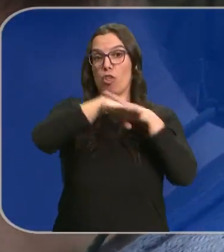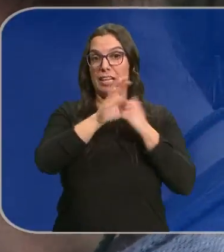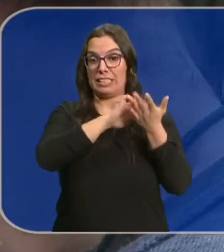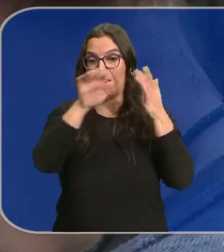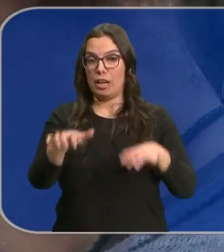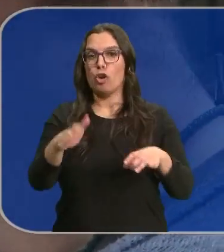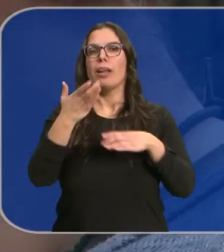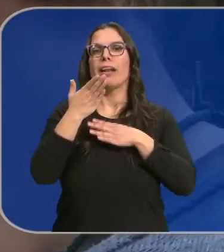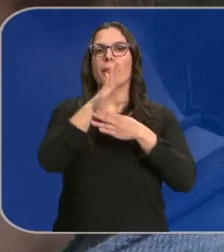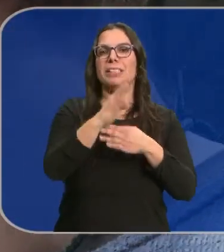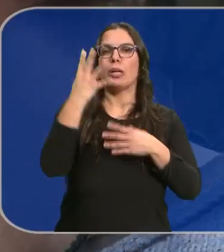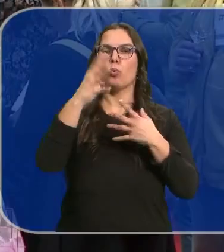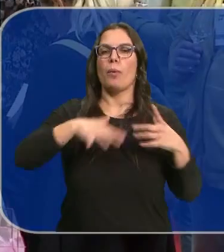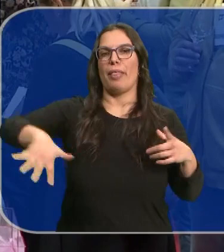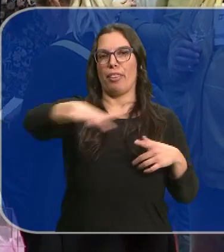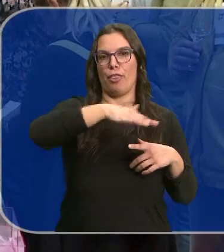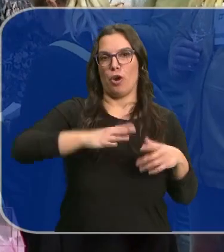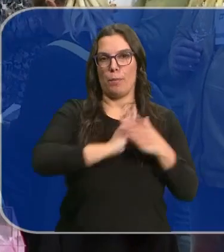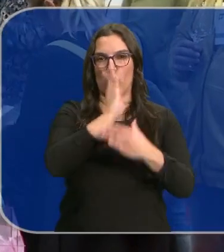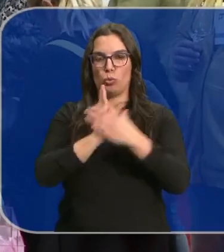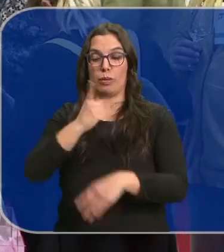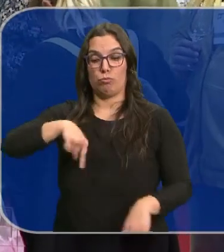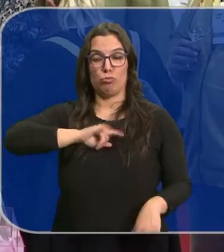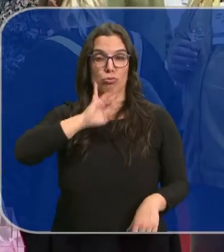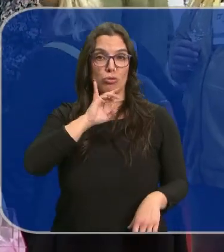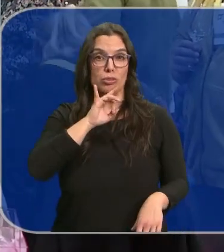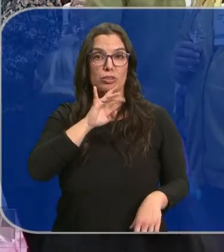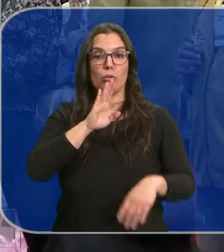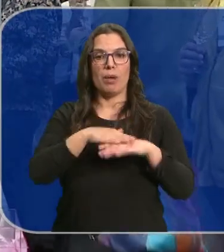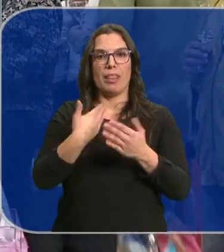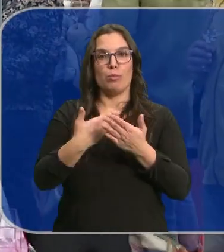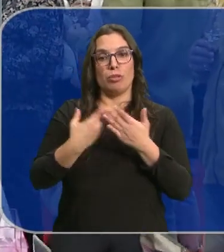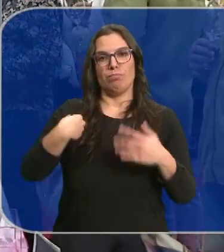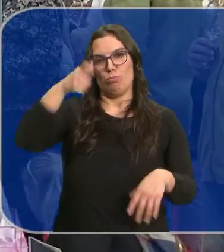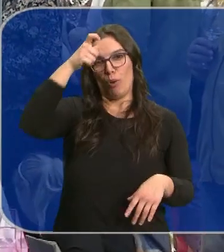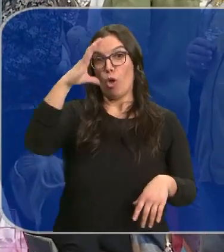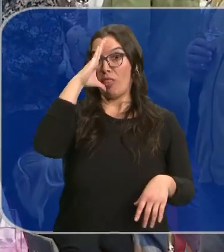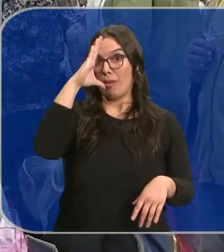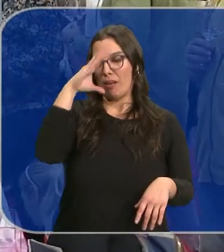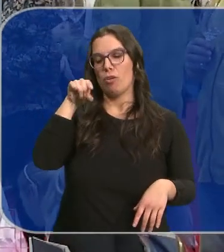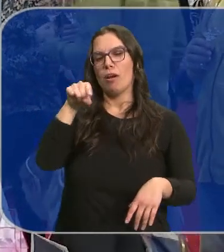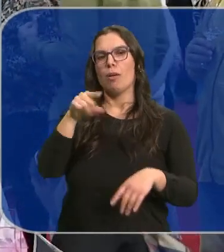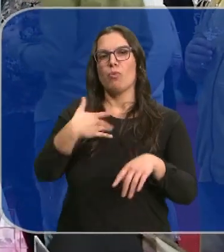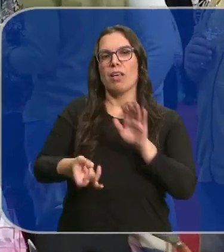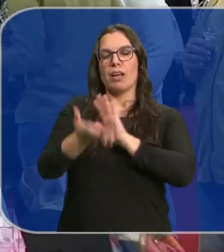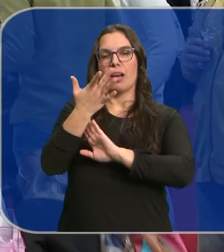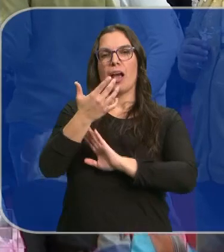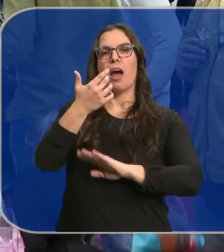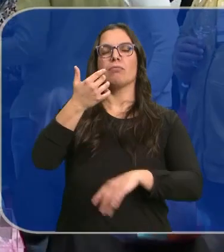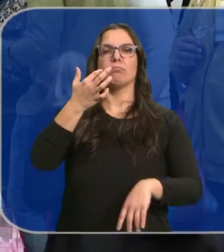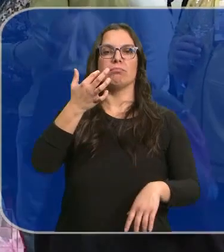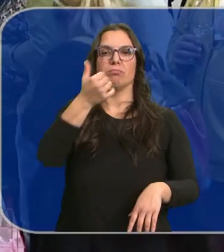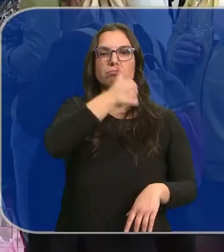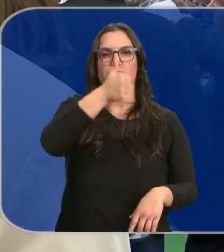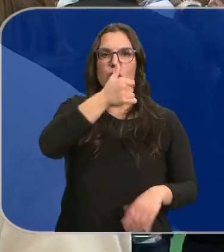están representadas 9 zonas productoras. Contentos por demostrar que en Cebreros se pueden elaborar vinos a partir de la variedad Garnacha del Villarreal